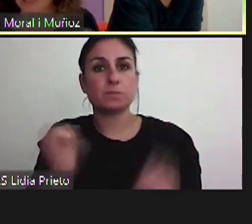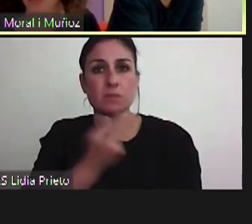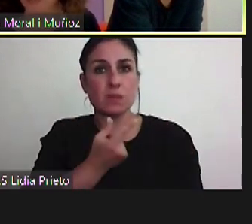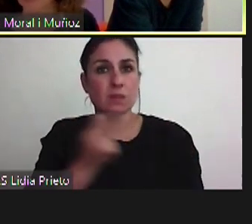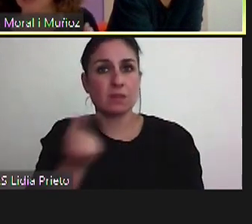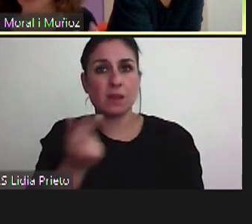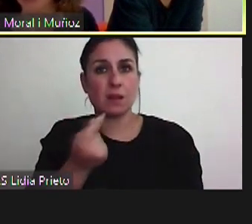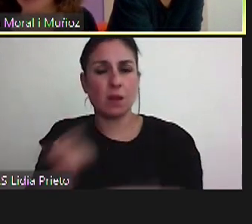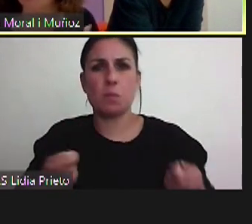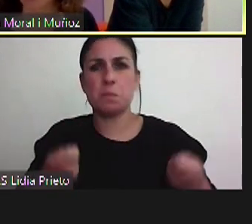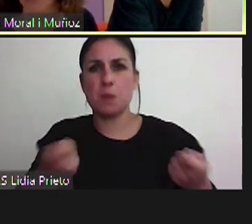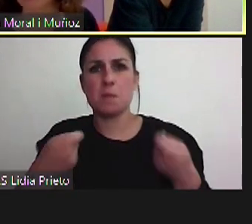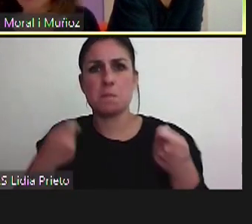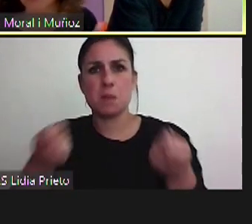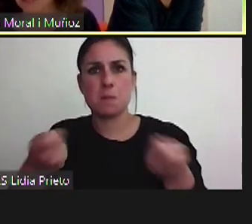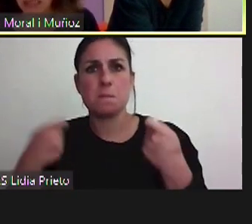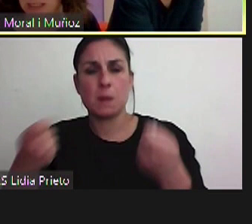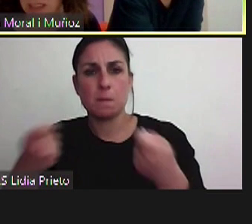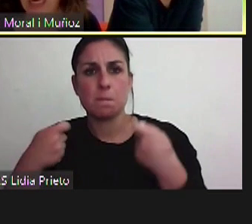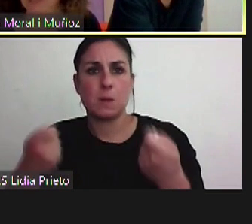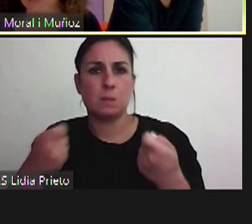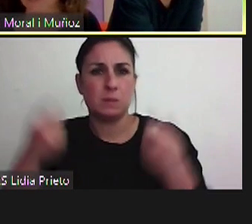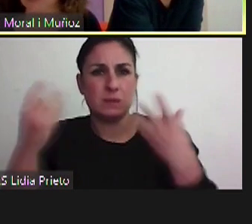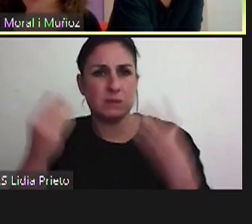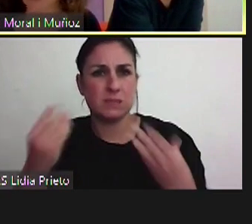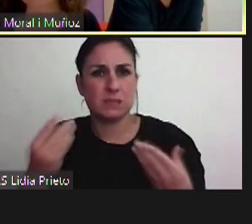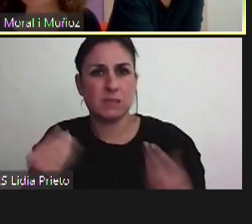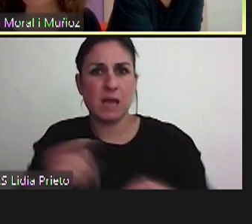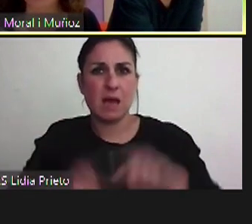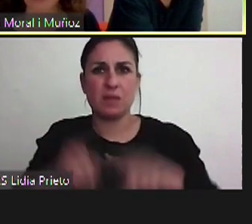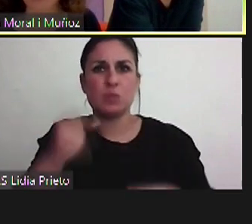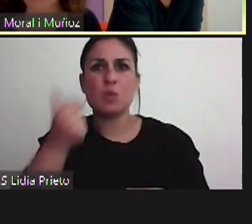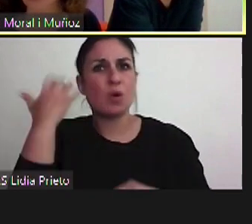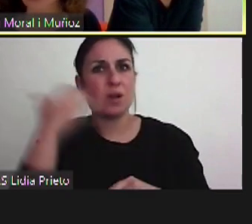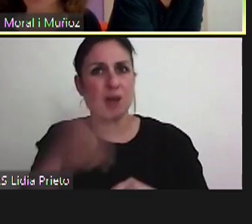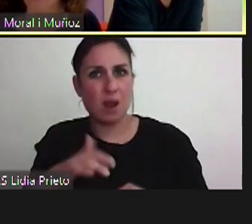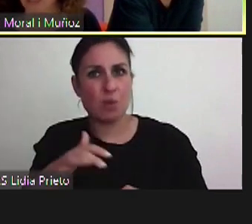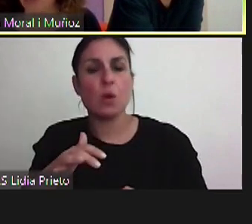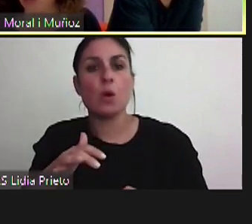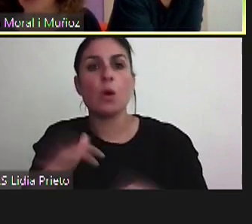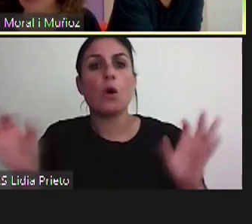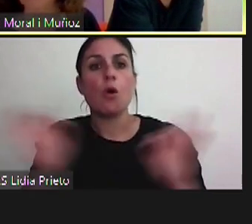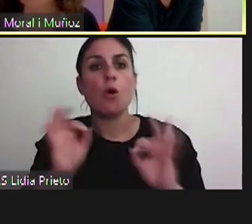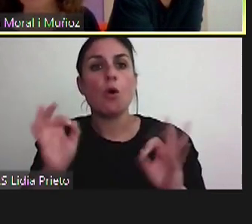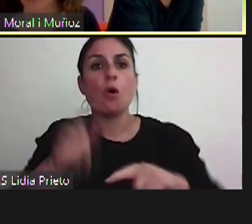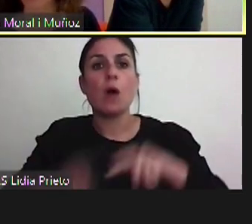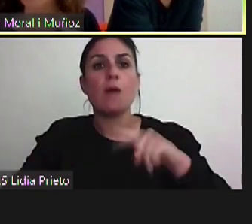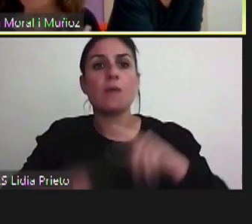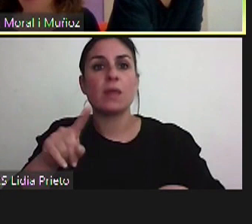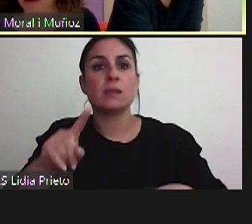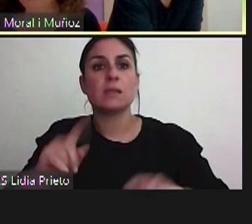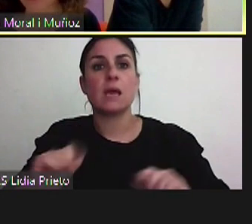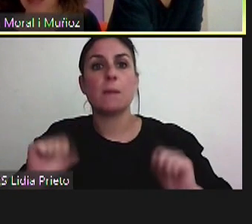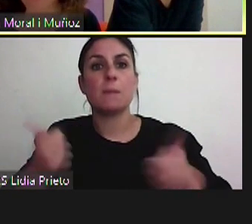comportamiento en el gasto que si es un cliente habitual, chirrían ciertas cosas, una solicitud de bebida alcohólica